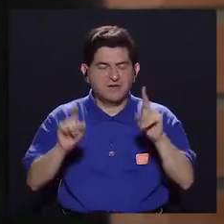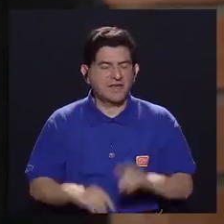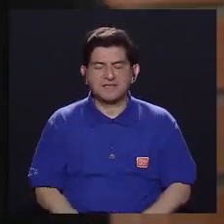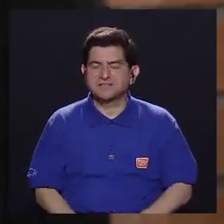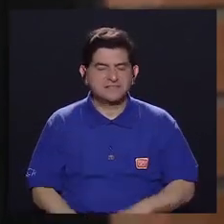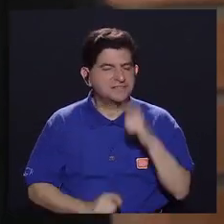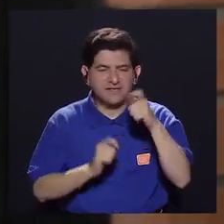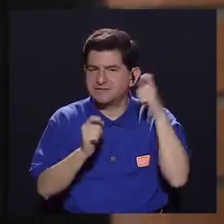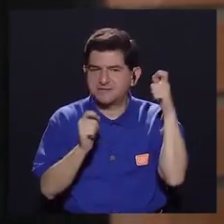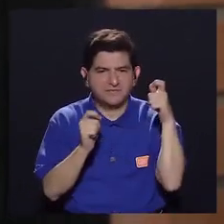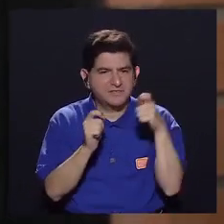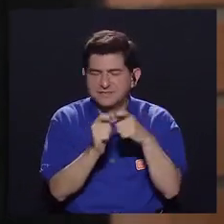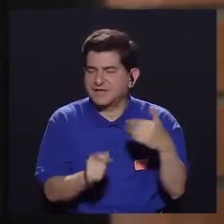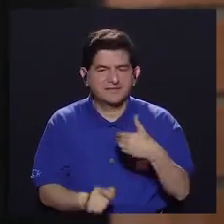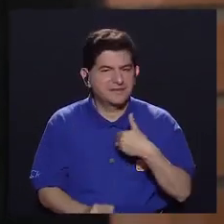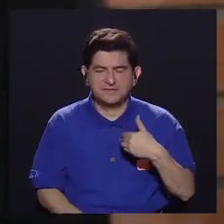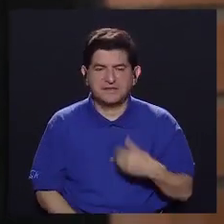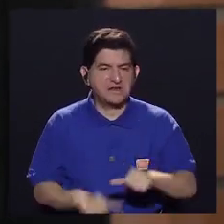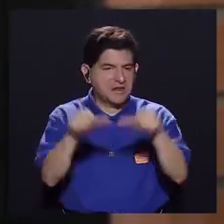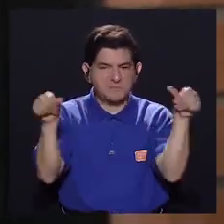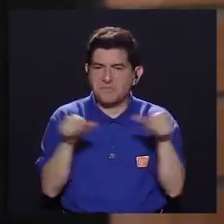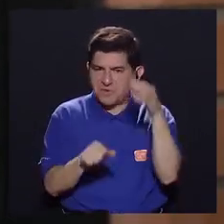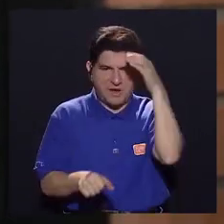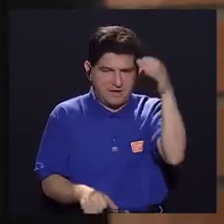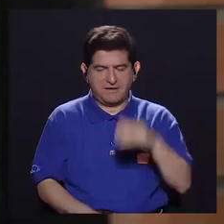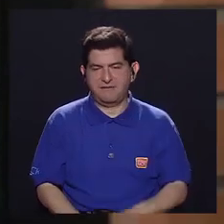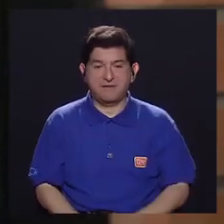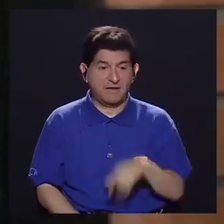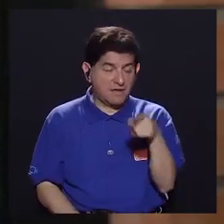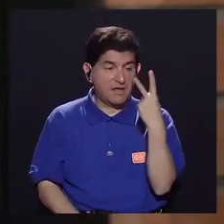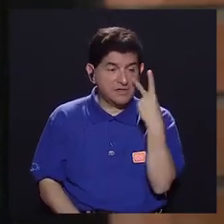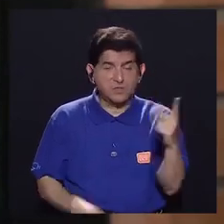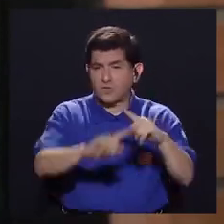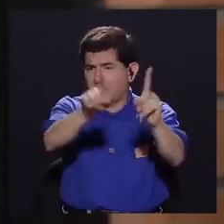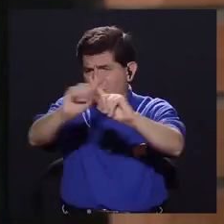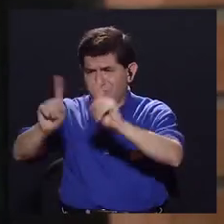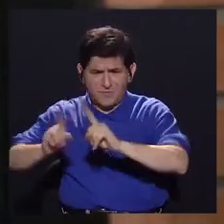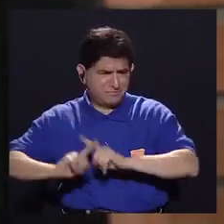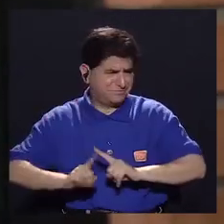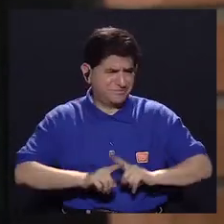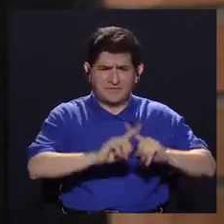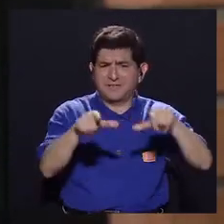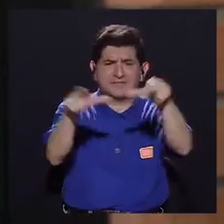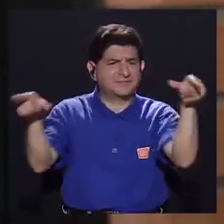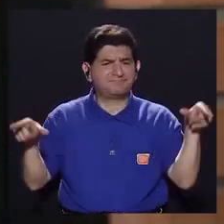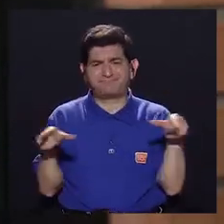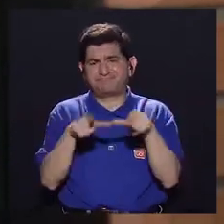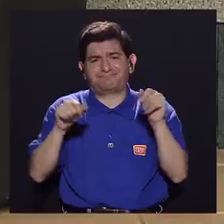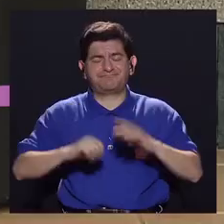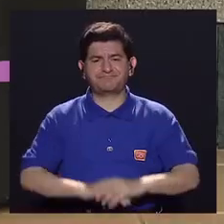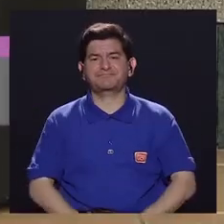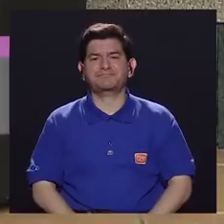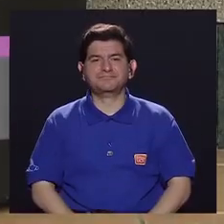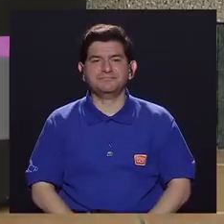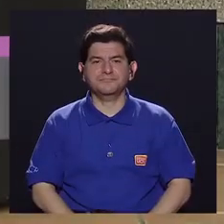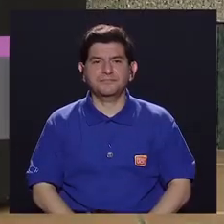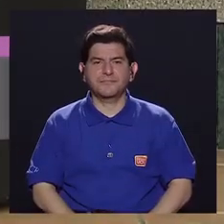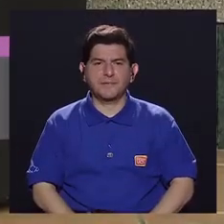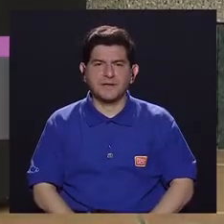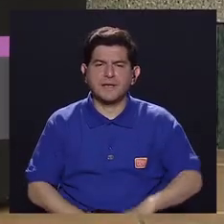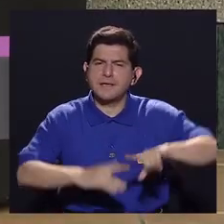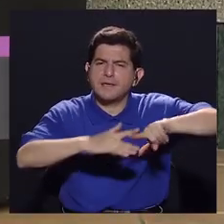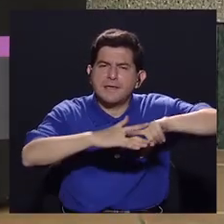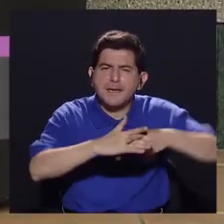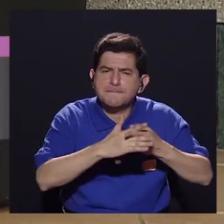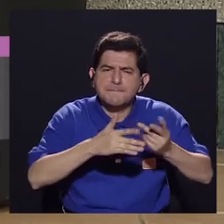distinción, ¿verdad?, en ámbitos culturales. Esto es algo que vemos en muchos, muchos lugares. ¿Y cuándo es